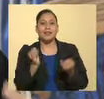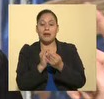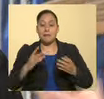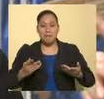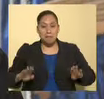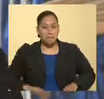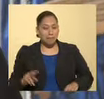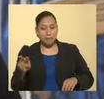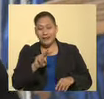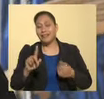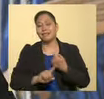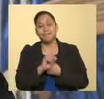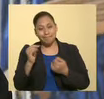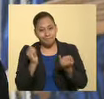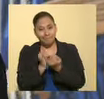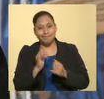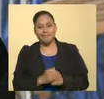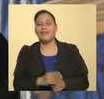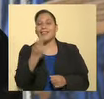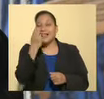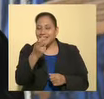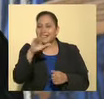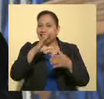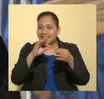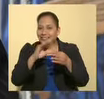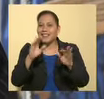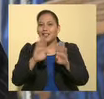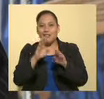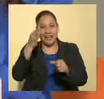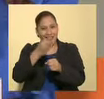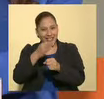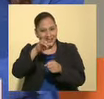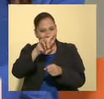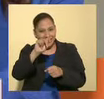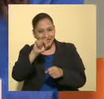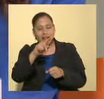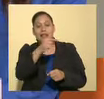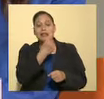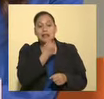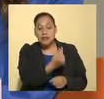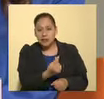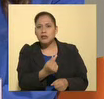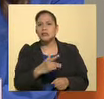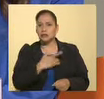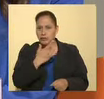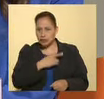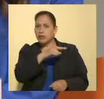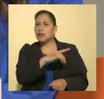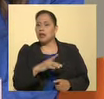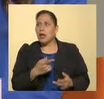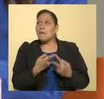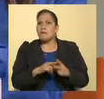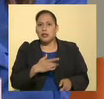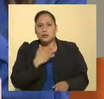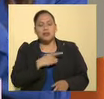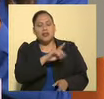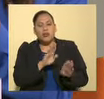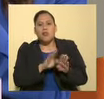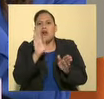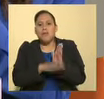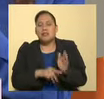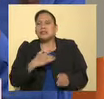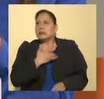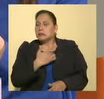pareja. Era lo que iba a comentar rápidamente, que comentamos detrás de cámaras, los niños, los pequeños sienten. Así es. Tienen